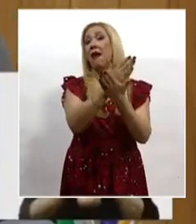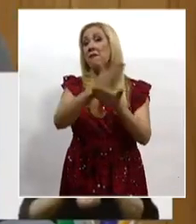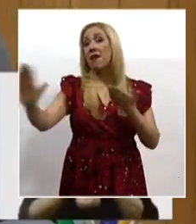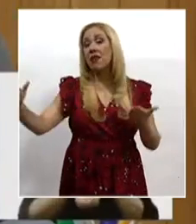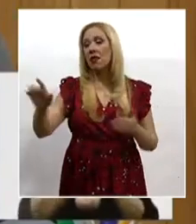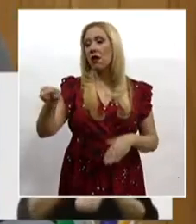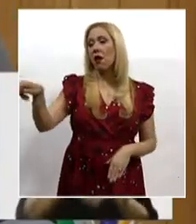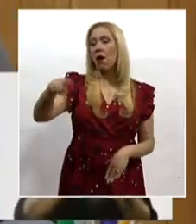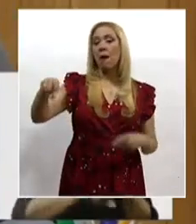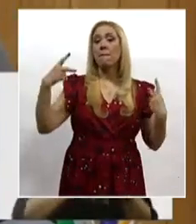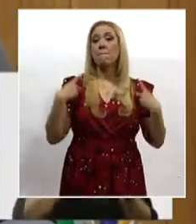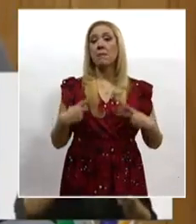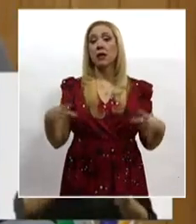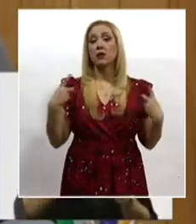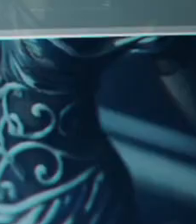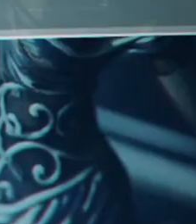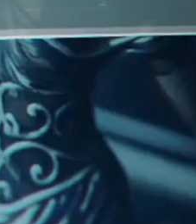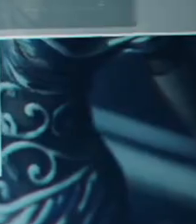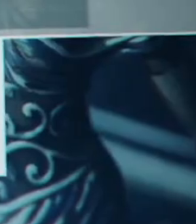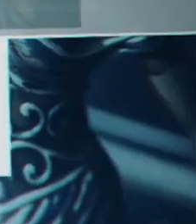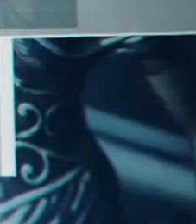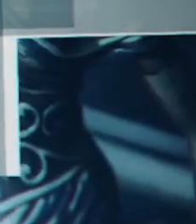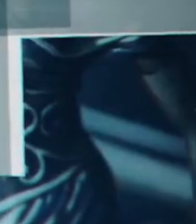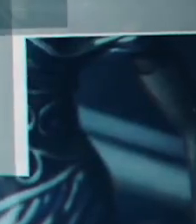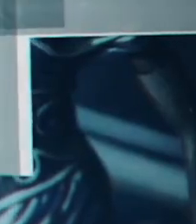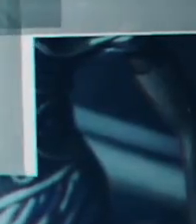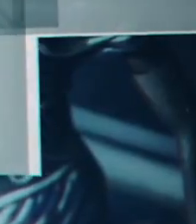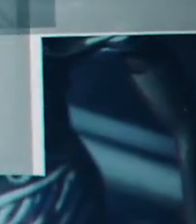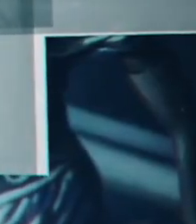la elección de una mujer.